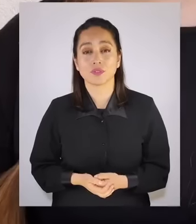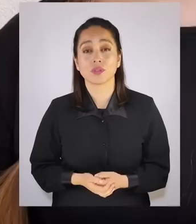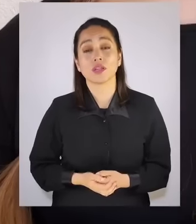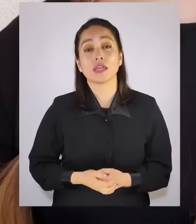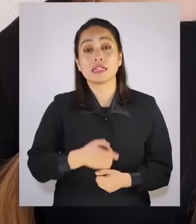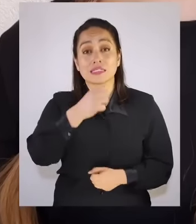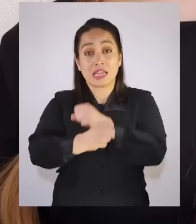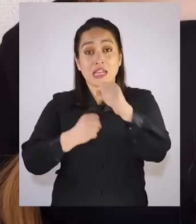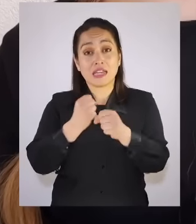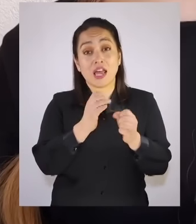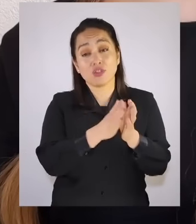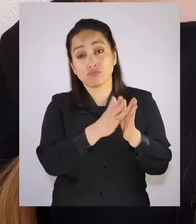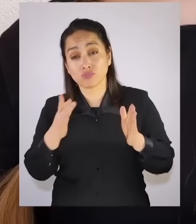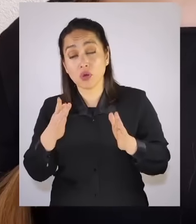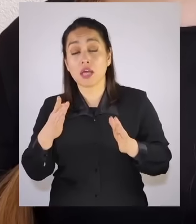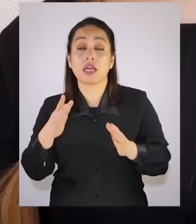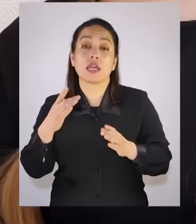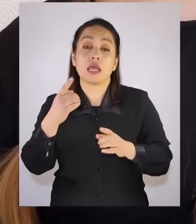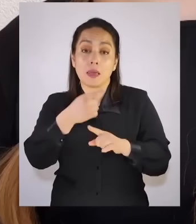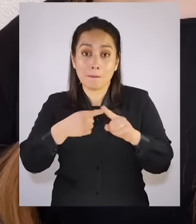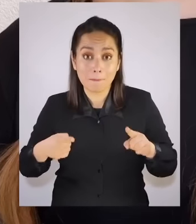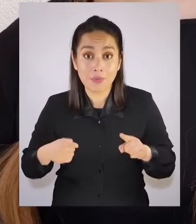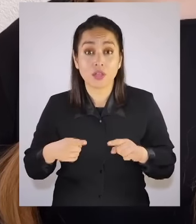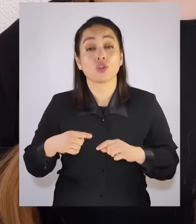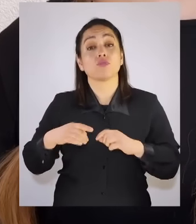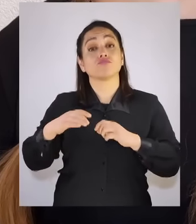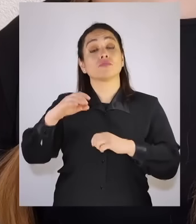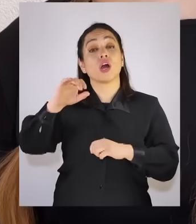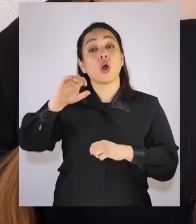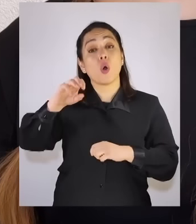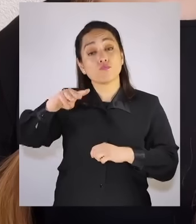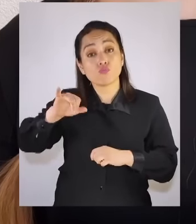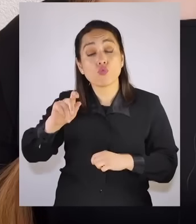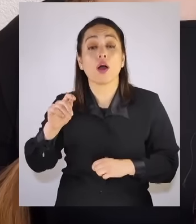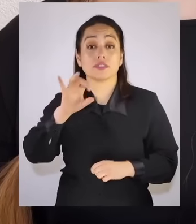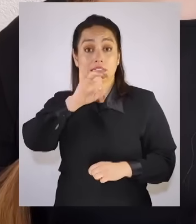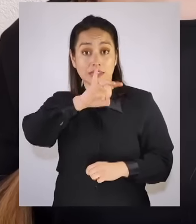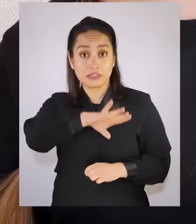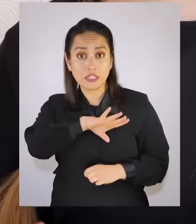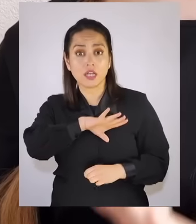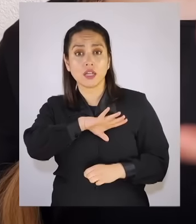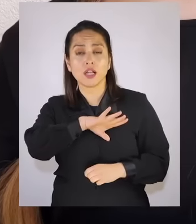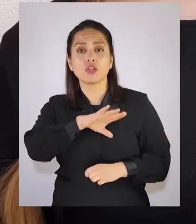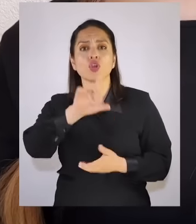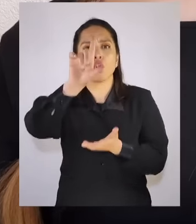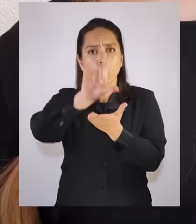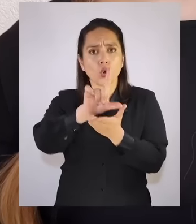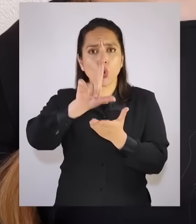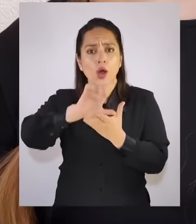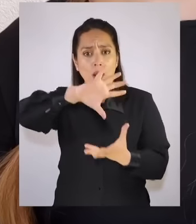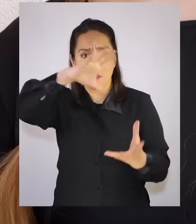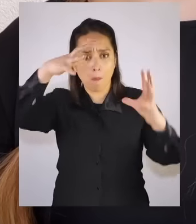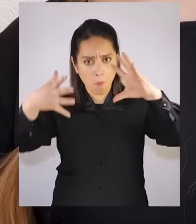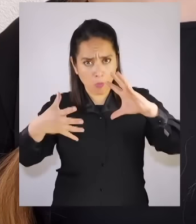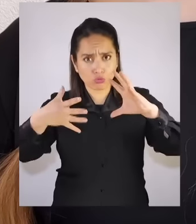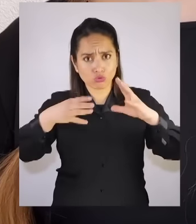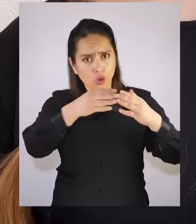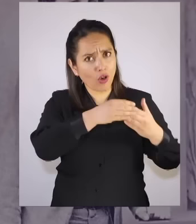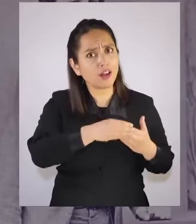Medio después de que Juan instalase el primer observatorio del país, Chile se ha posicionado como líder mundial en el campo de